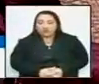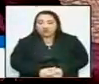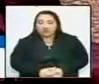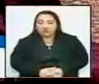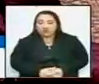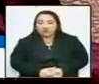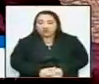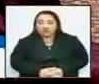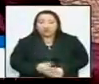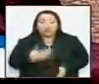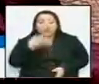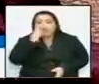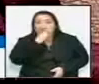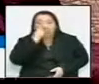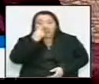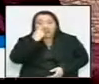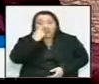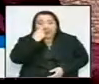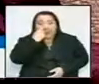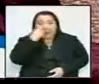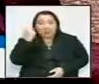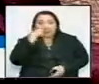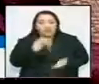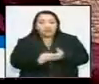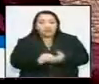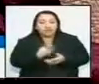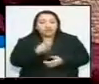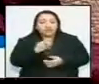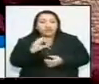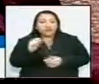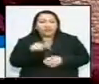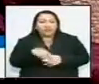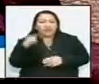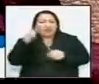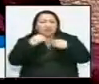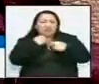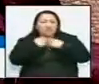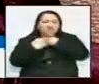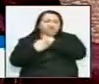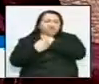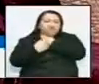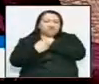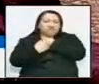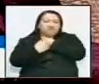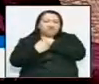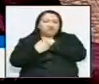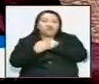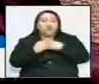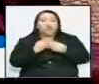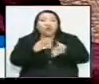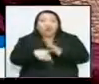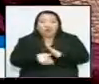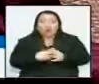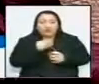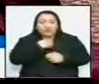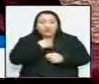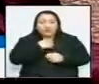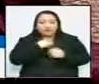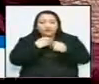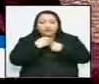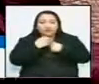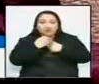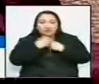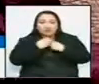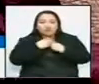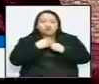país. Me extrañaba muchísimo solamente concesionar y cerrar el otro aeropuerto. Luego de